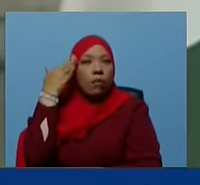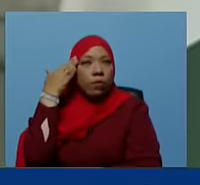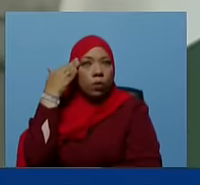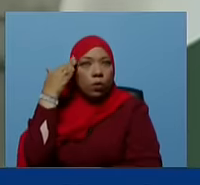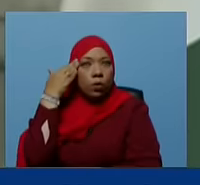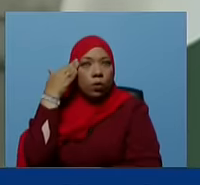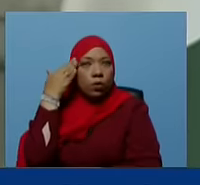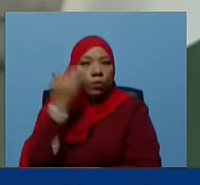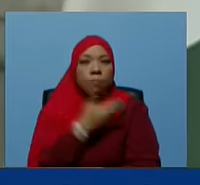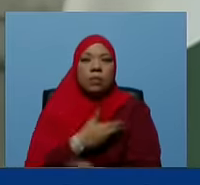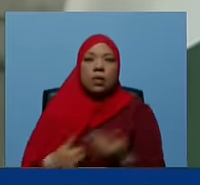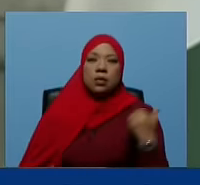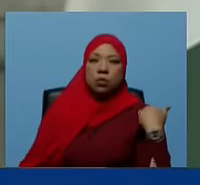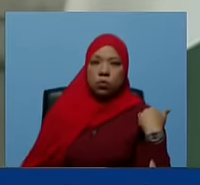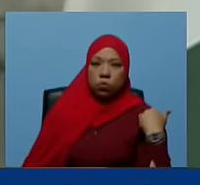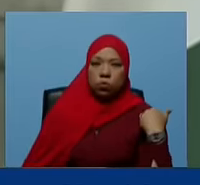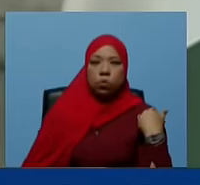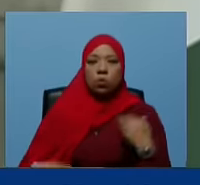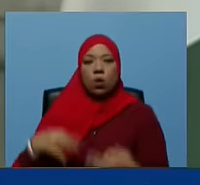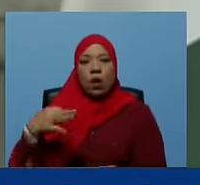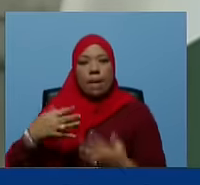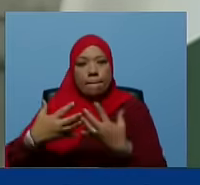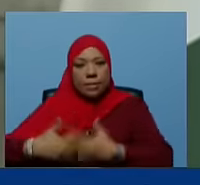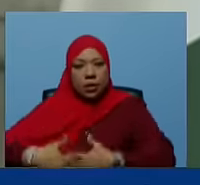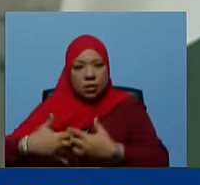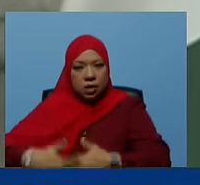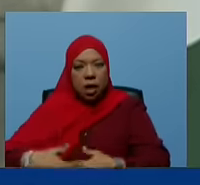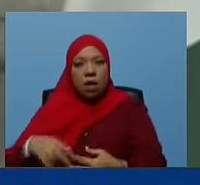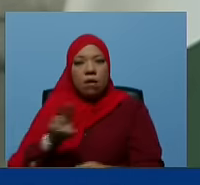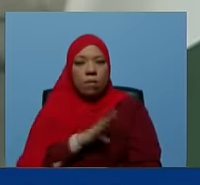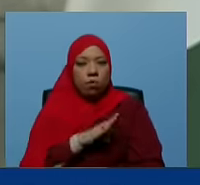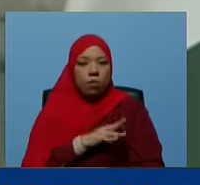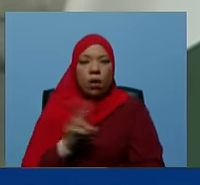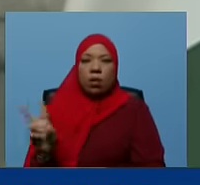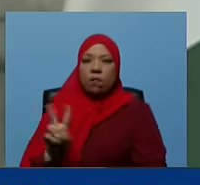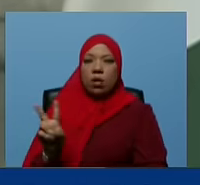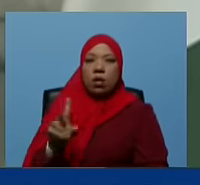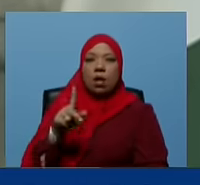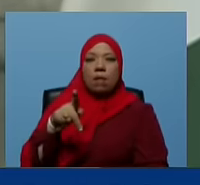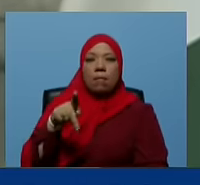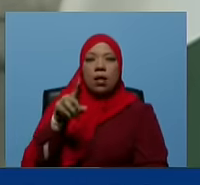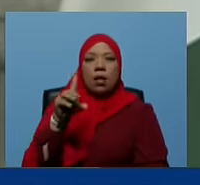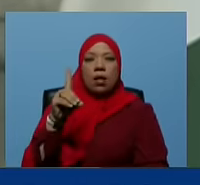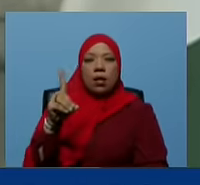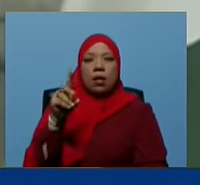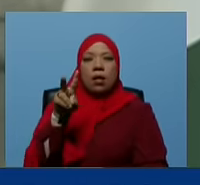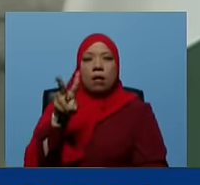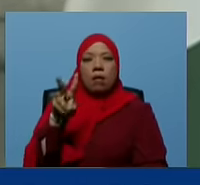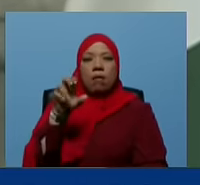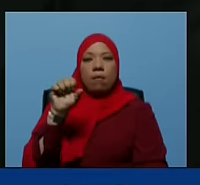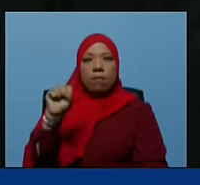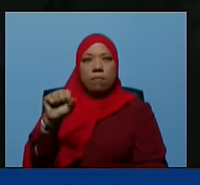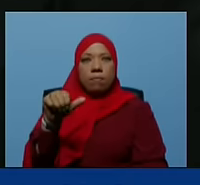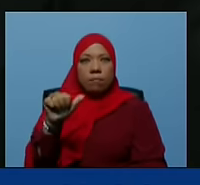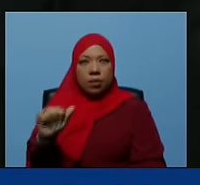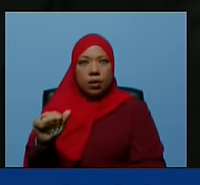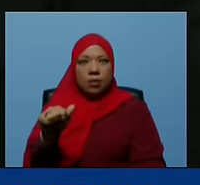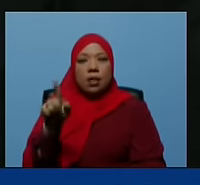el presidente de nuestra industria petrolera, ingeniero Rafael Tellechea y ministro de